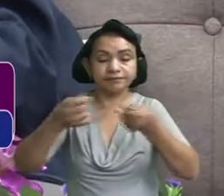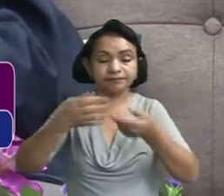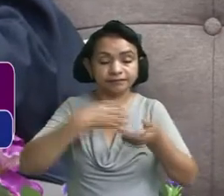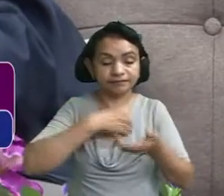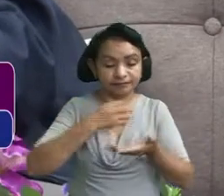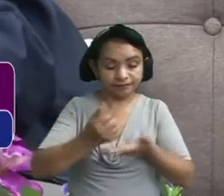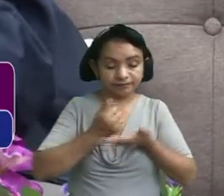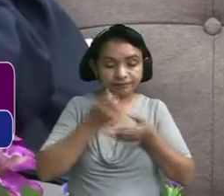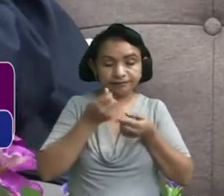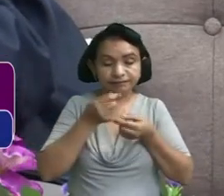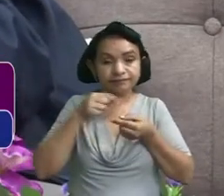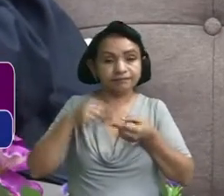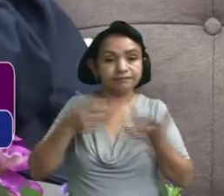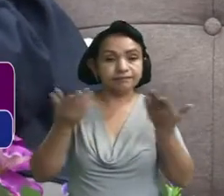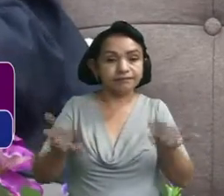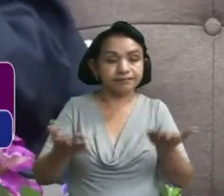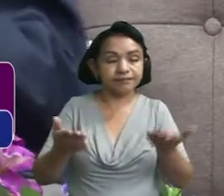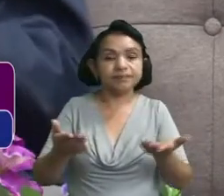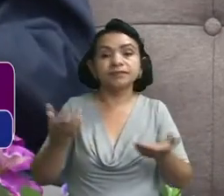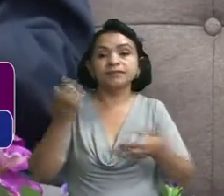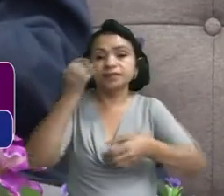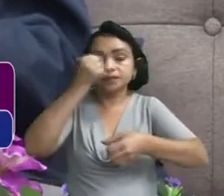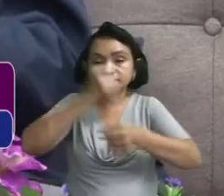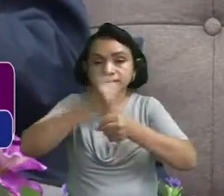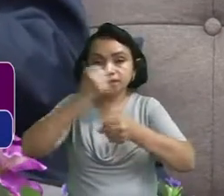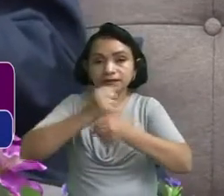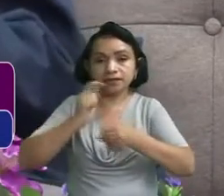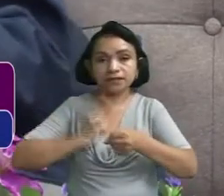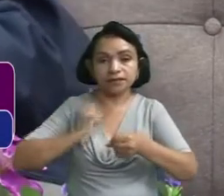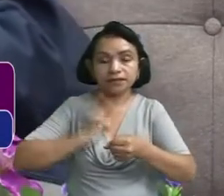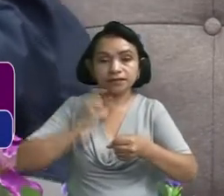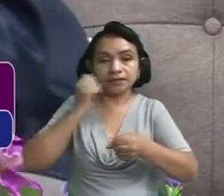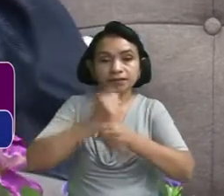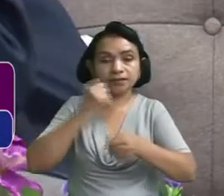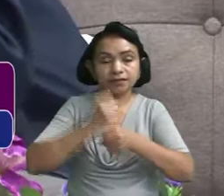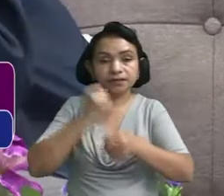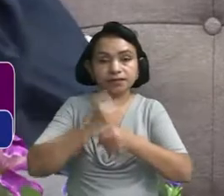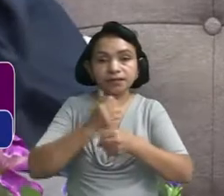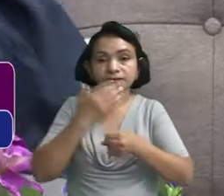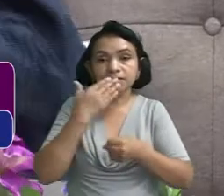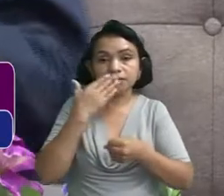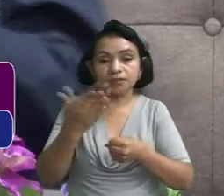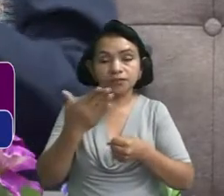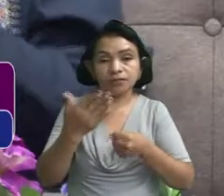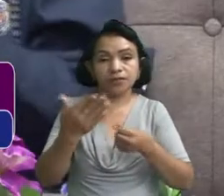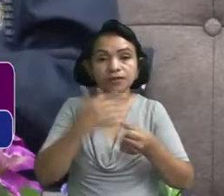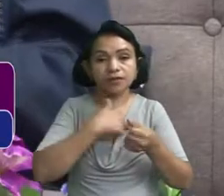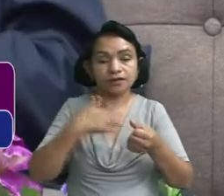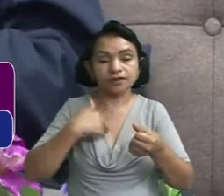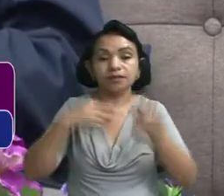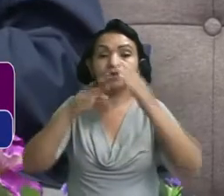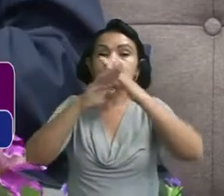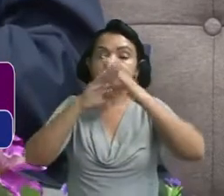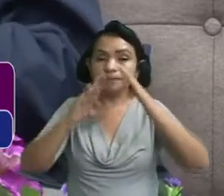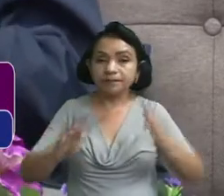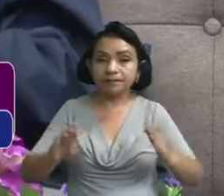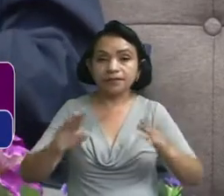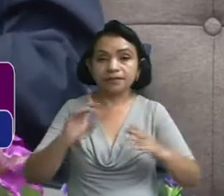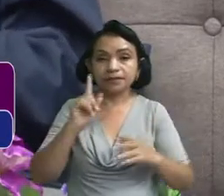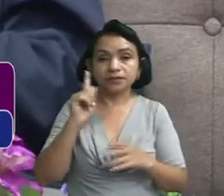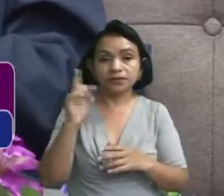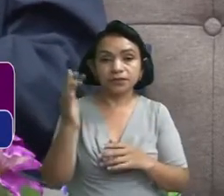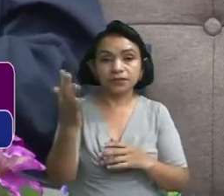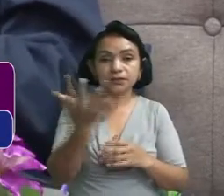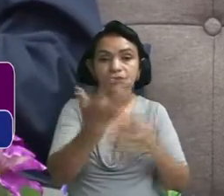solidaria, creativa, ¿verdad? Entonces, si hay trabajo, si hay empleo, si hay oportunidades económicas, eso contribuye a la paz. Entonces, todos